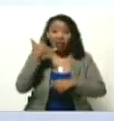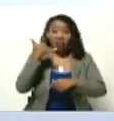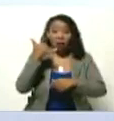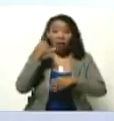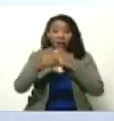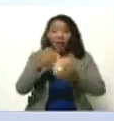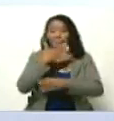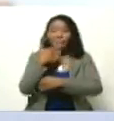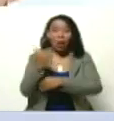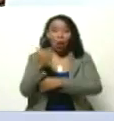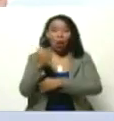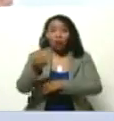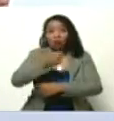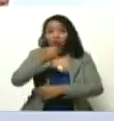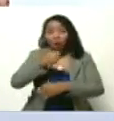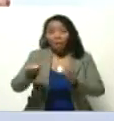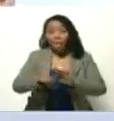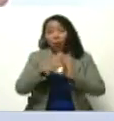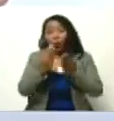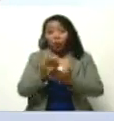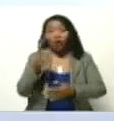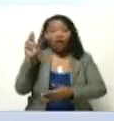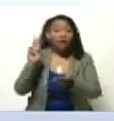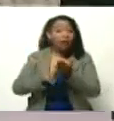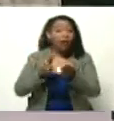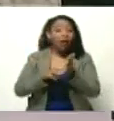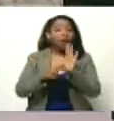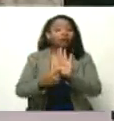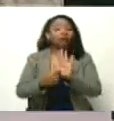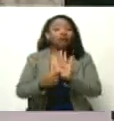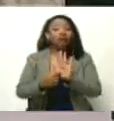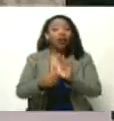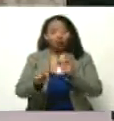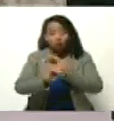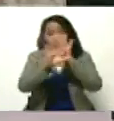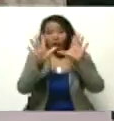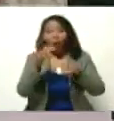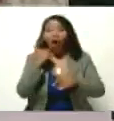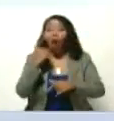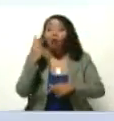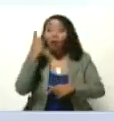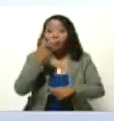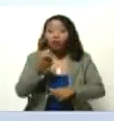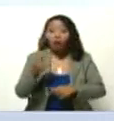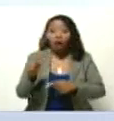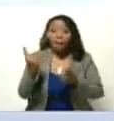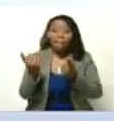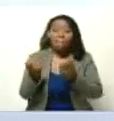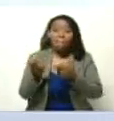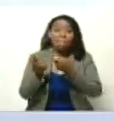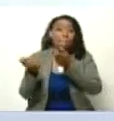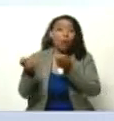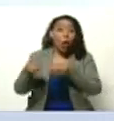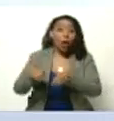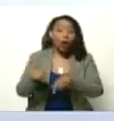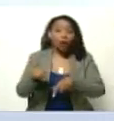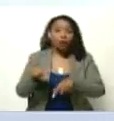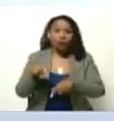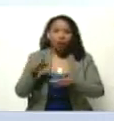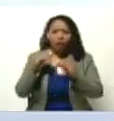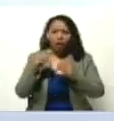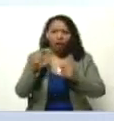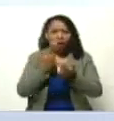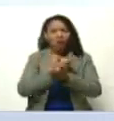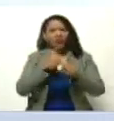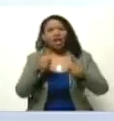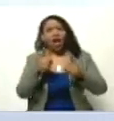en el mejor reportero o reportera del mundo, ¿verdad, señora Tania? Claro, y no hay quien te censure, por eso cuando hablan, no, la